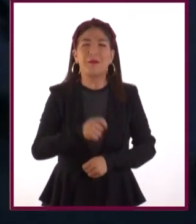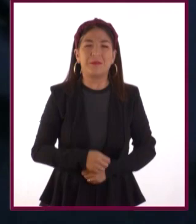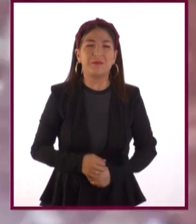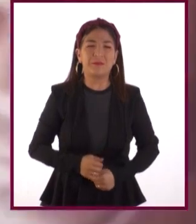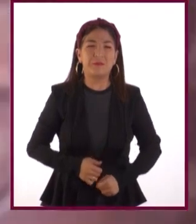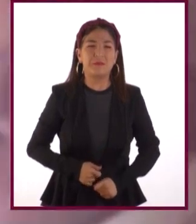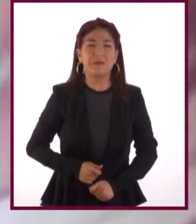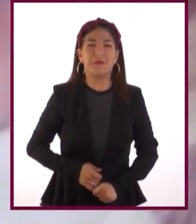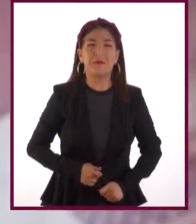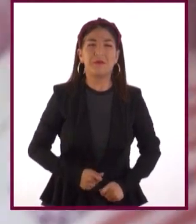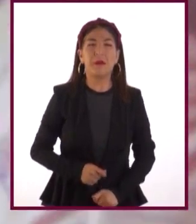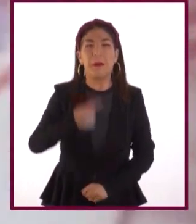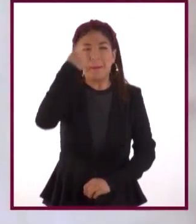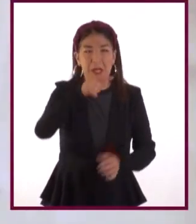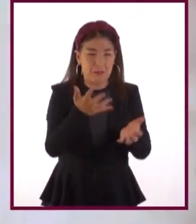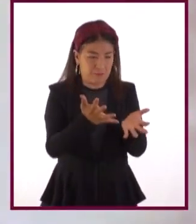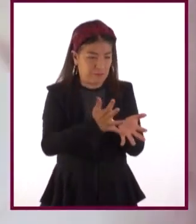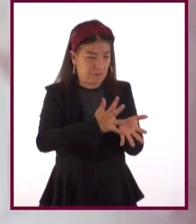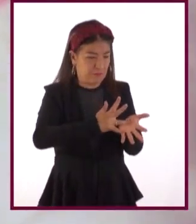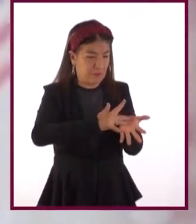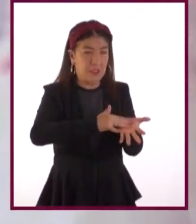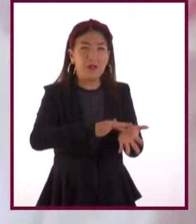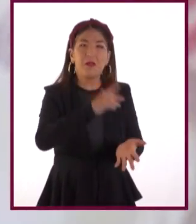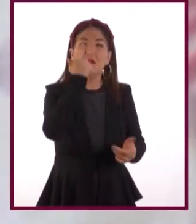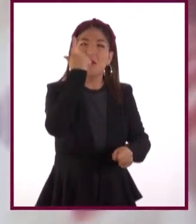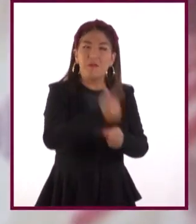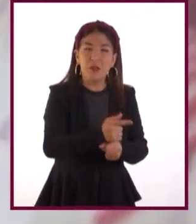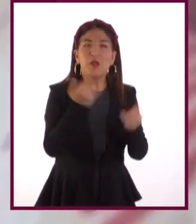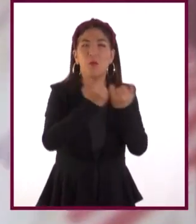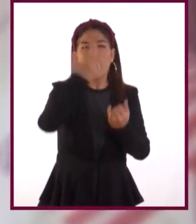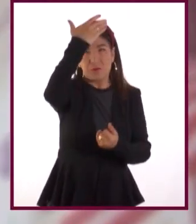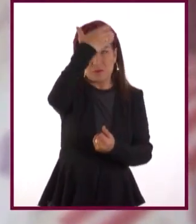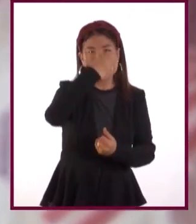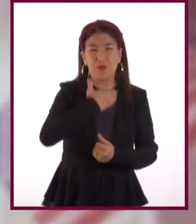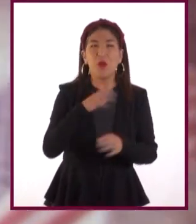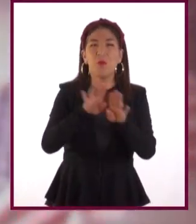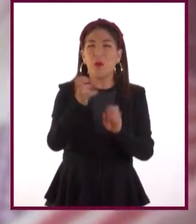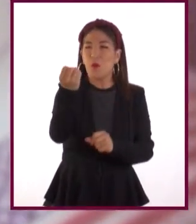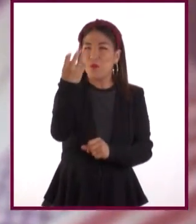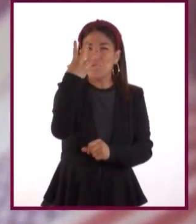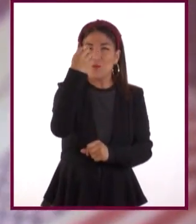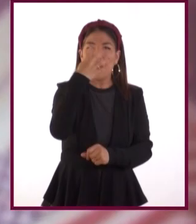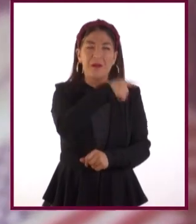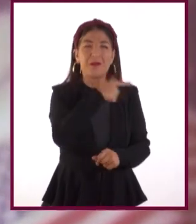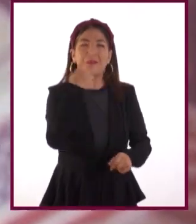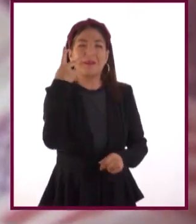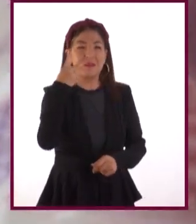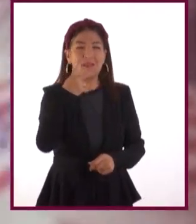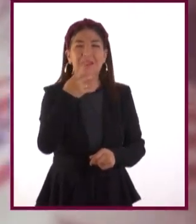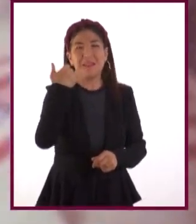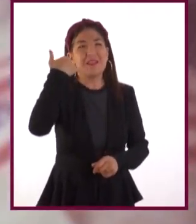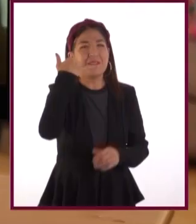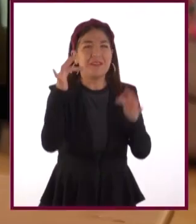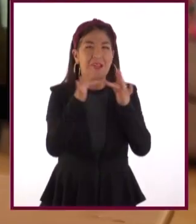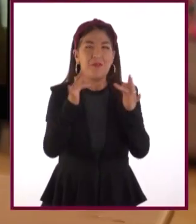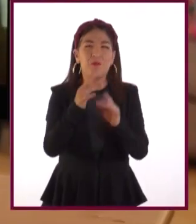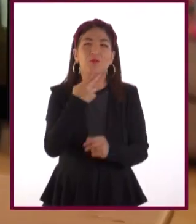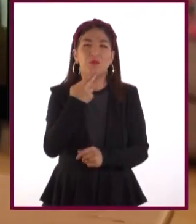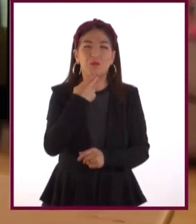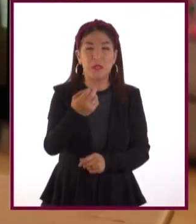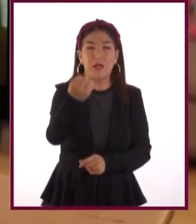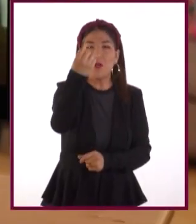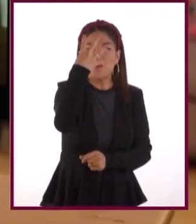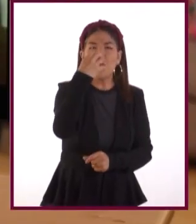algoritmos para detección de huellas digitales o para reconocimiento facial que utilizamos en los teléfonos. Pero